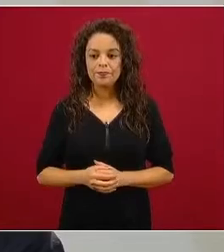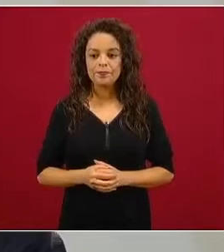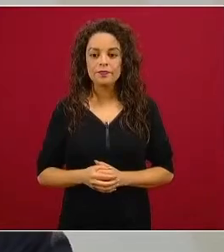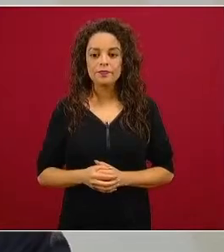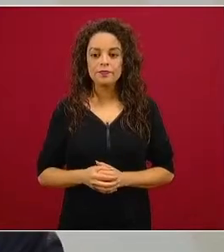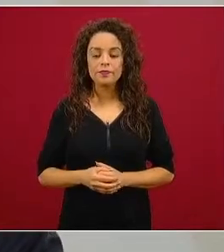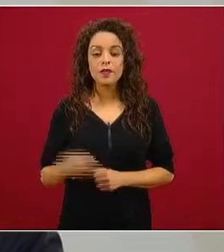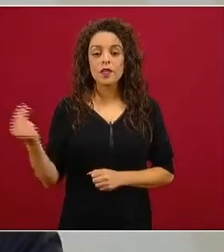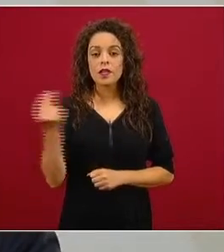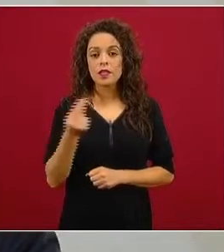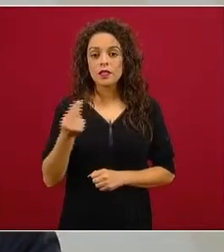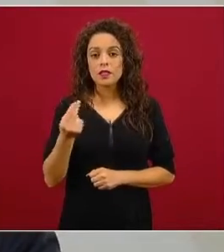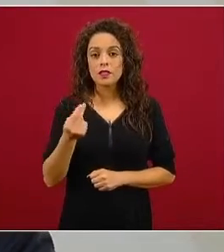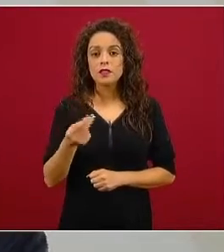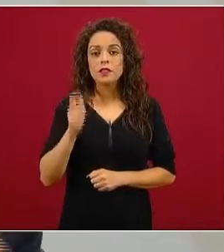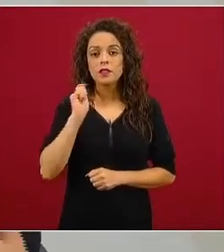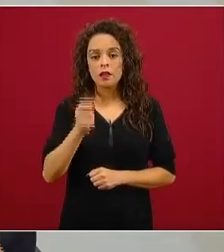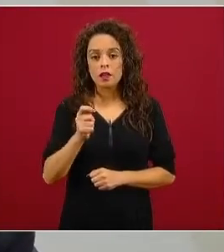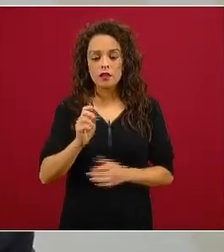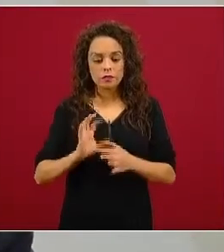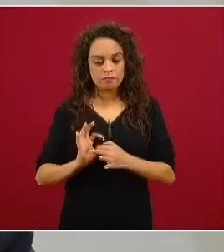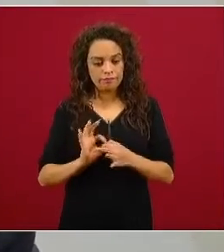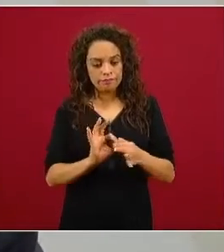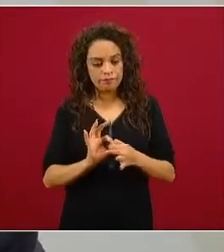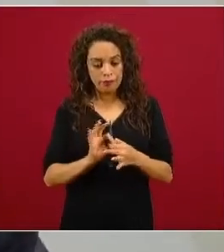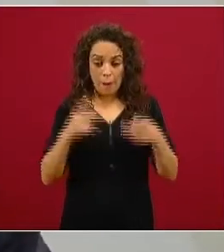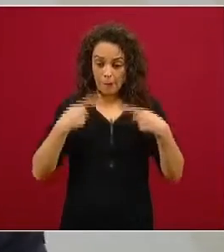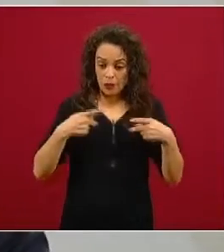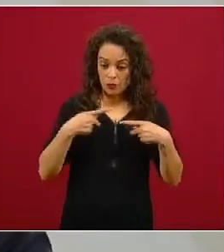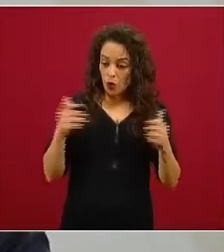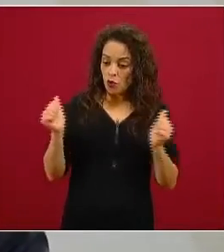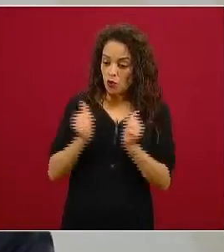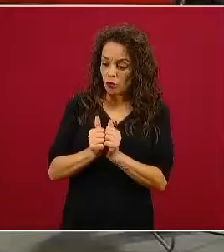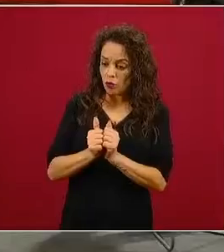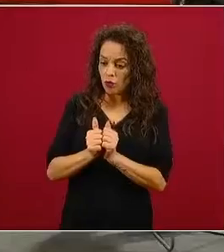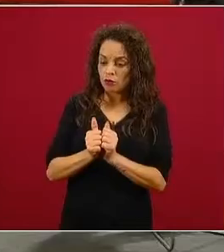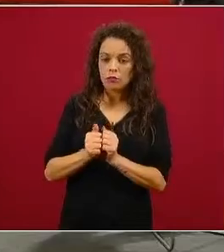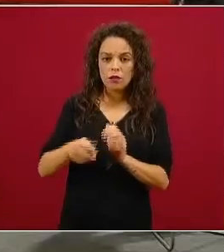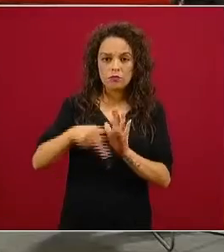la información verificada, que puede ser una buena fuente.